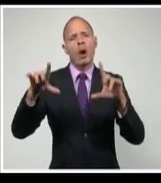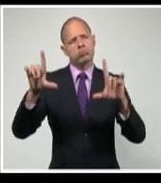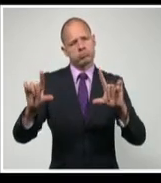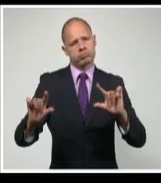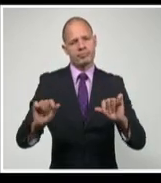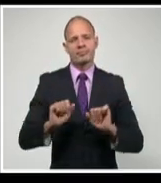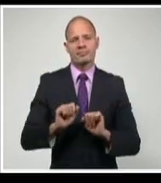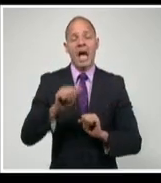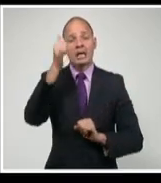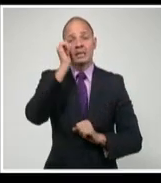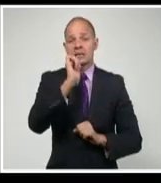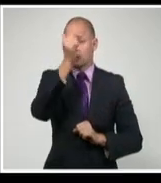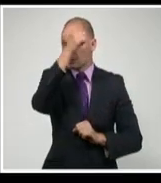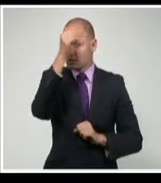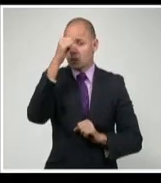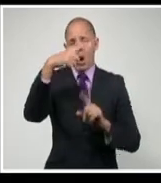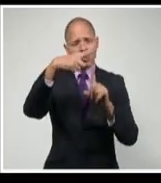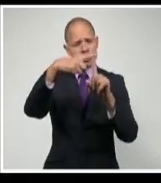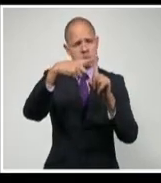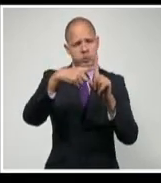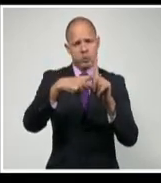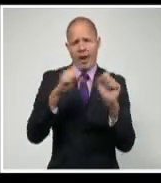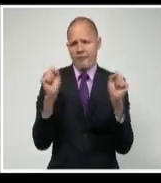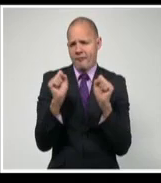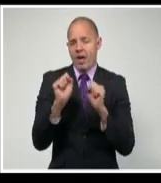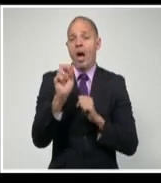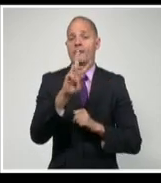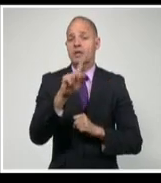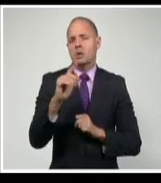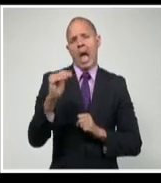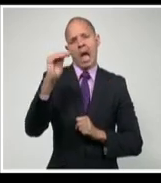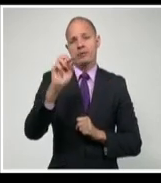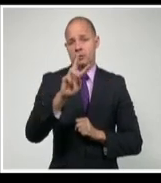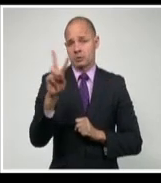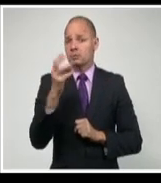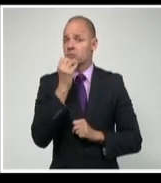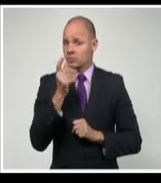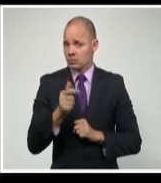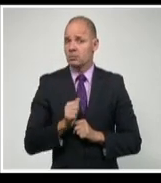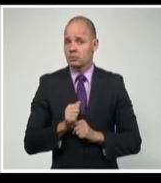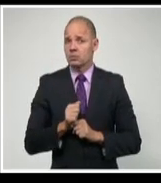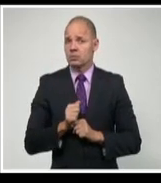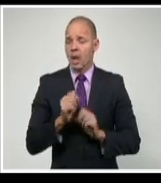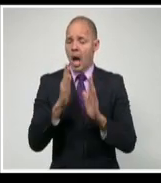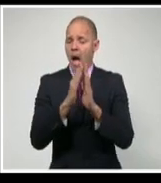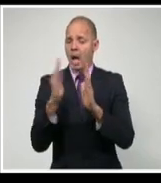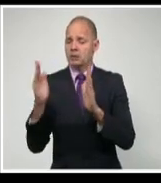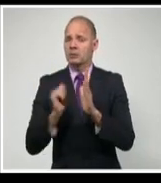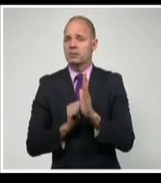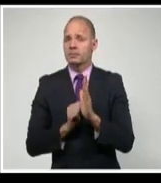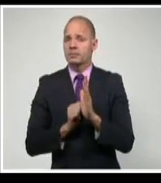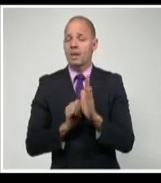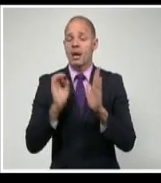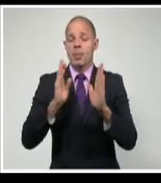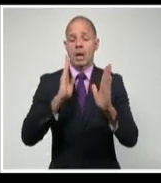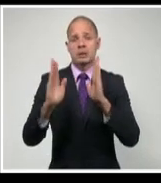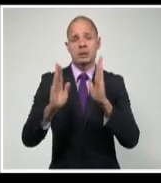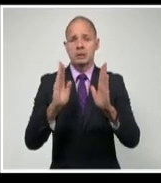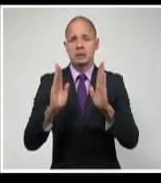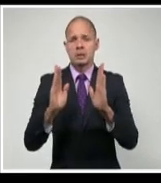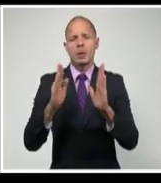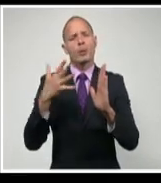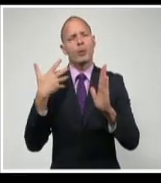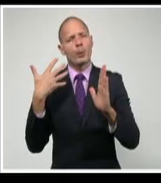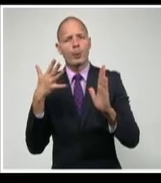con temperaturas máximas muy bajas de 21 y hasta 22 grados Celsius en el occidente del país, también algo fresco en la parte